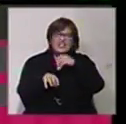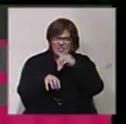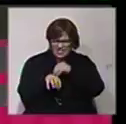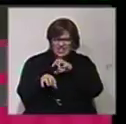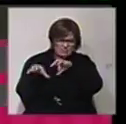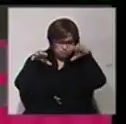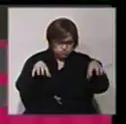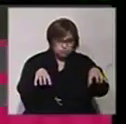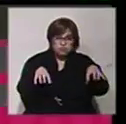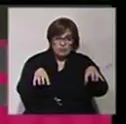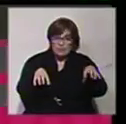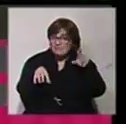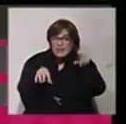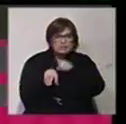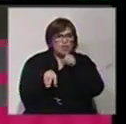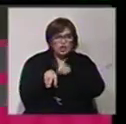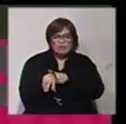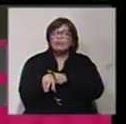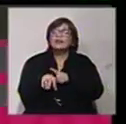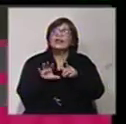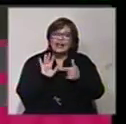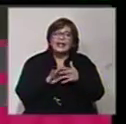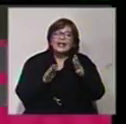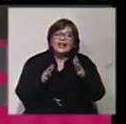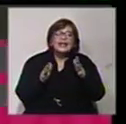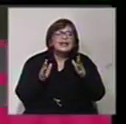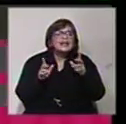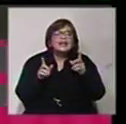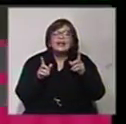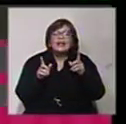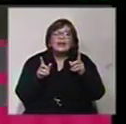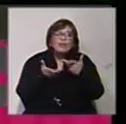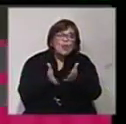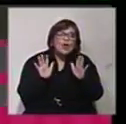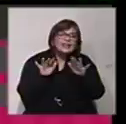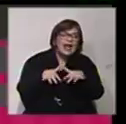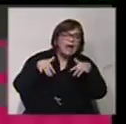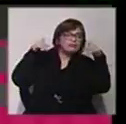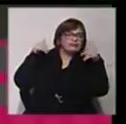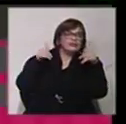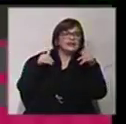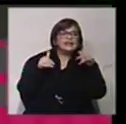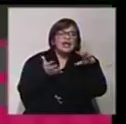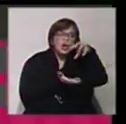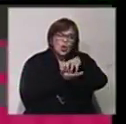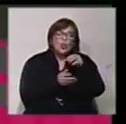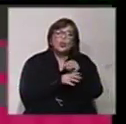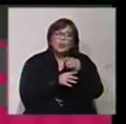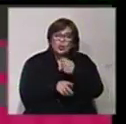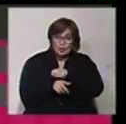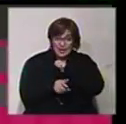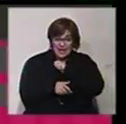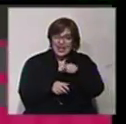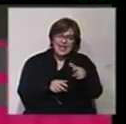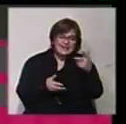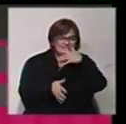2 sedes. Y sí, se está proyectando en simultáneo en el auditorio y en el Centro Cultural de España. Y ahí siempre mezclamos lo que